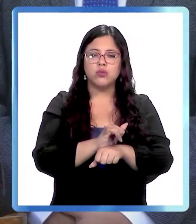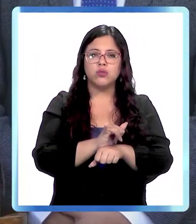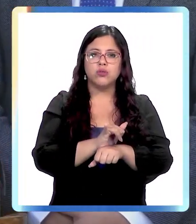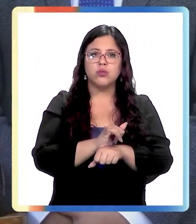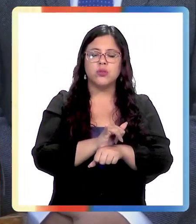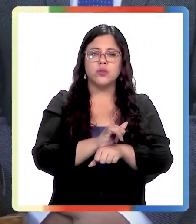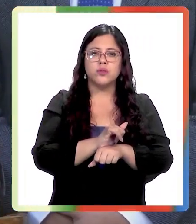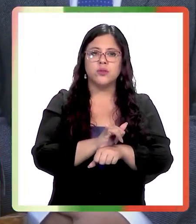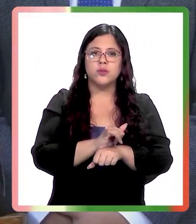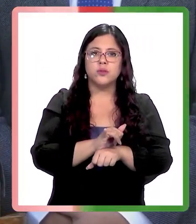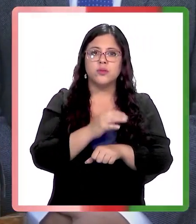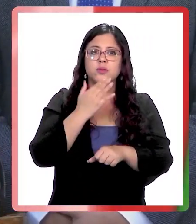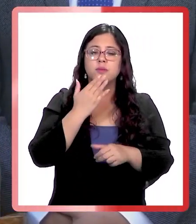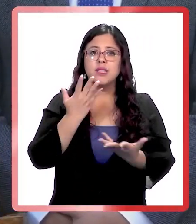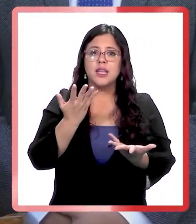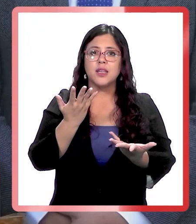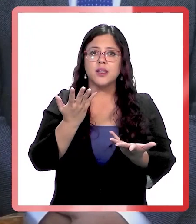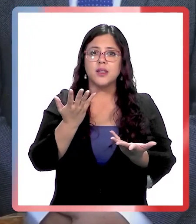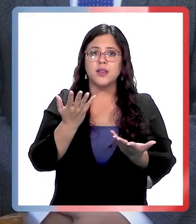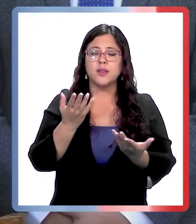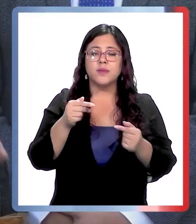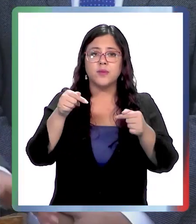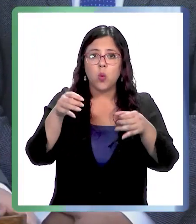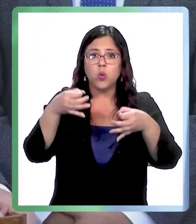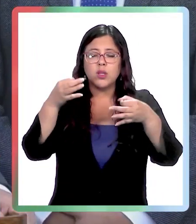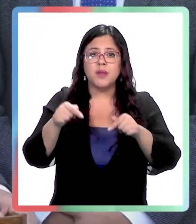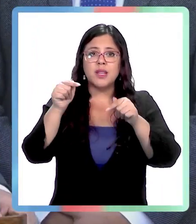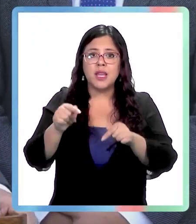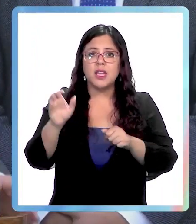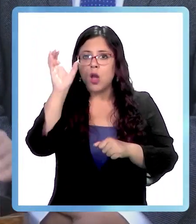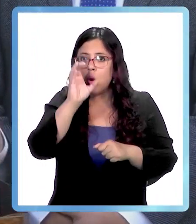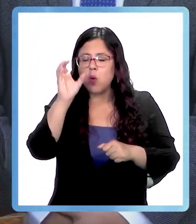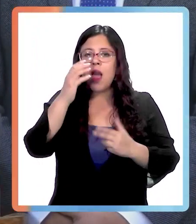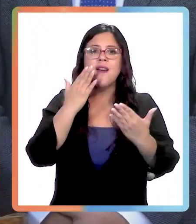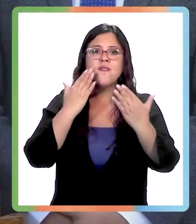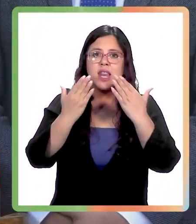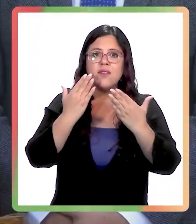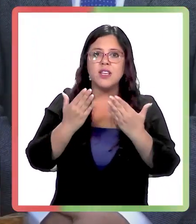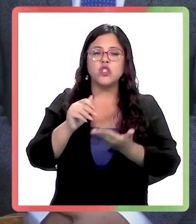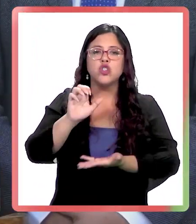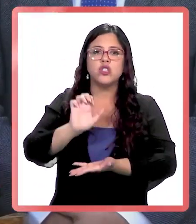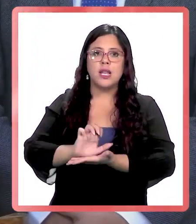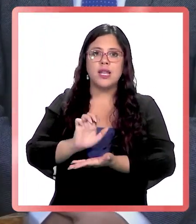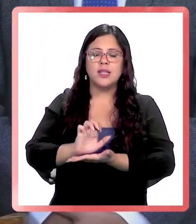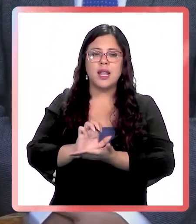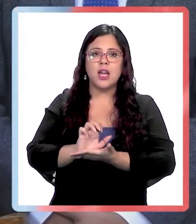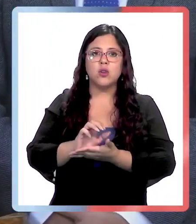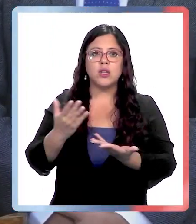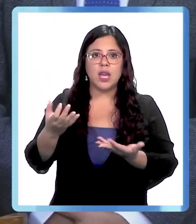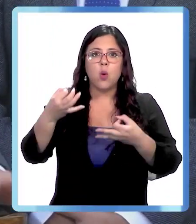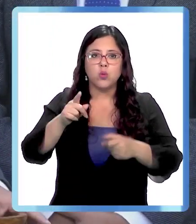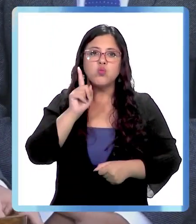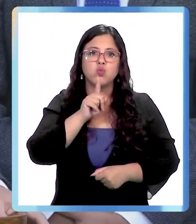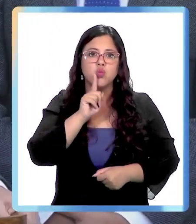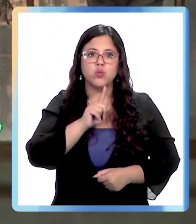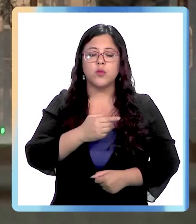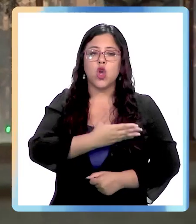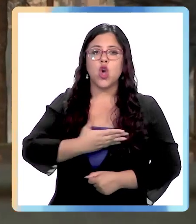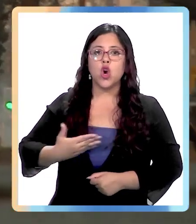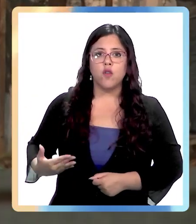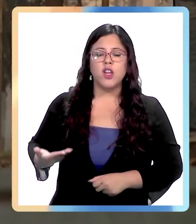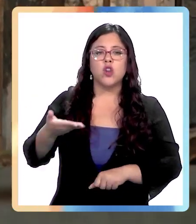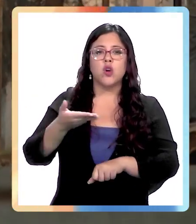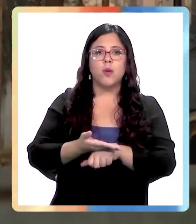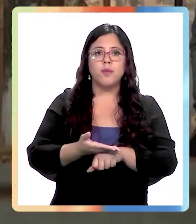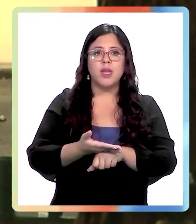o cometió un fraude al buscar un beneficio del Estado a través de una mentira.